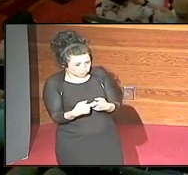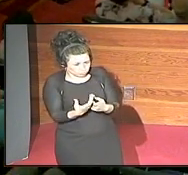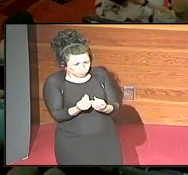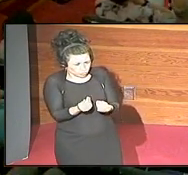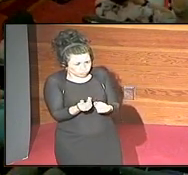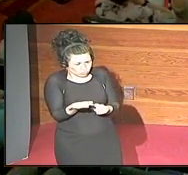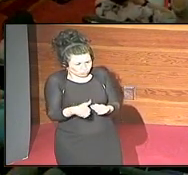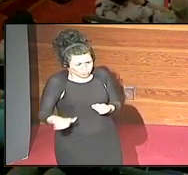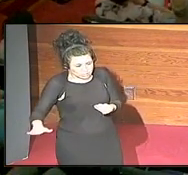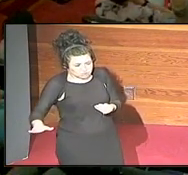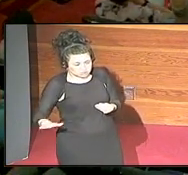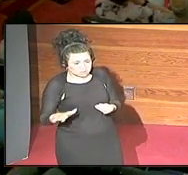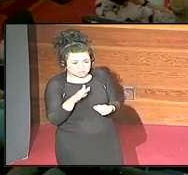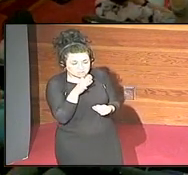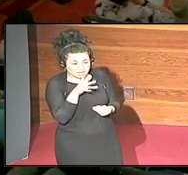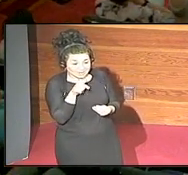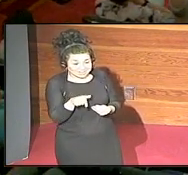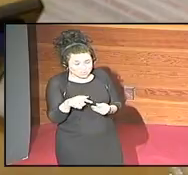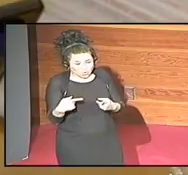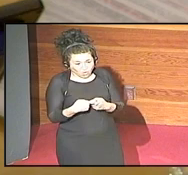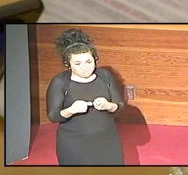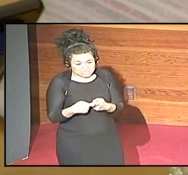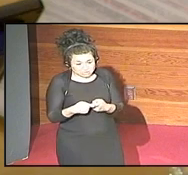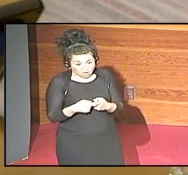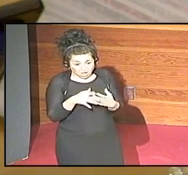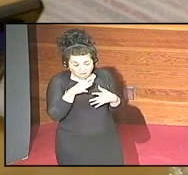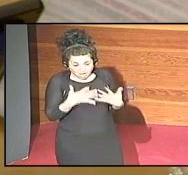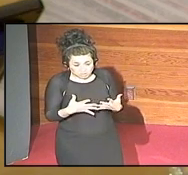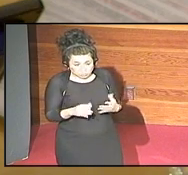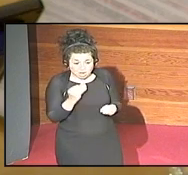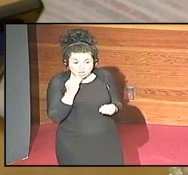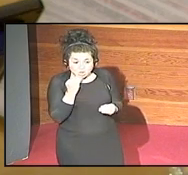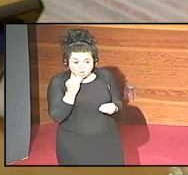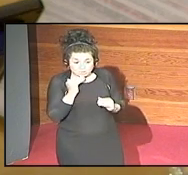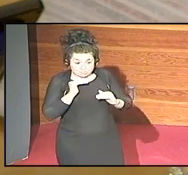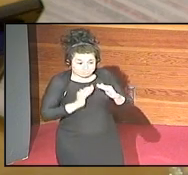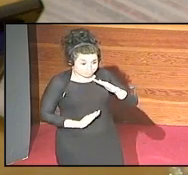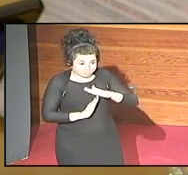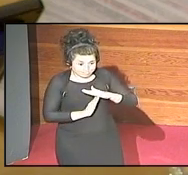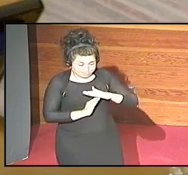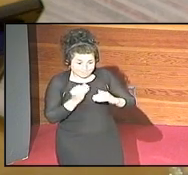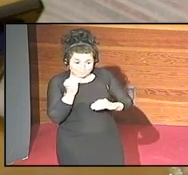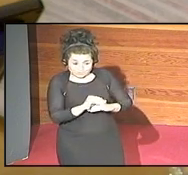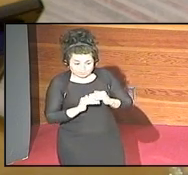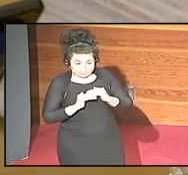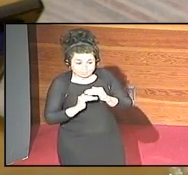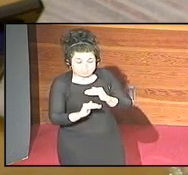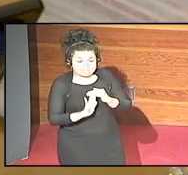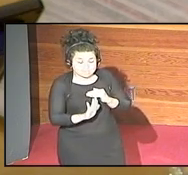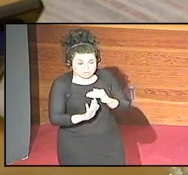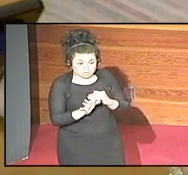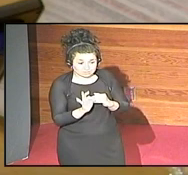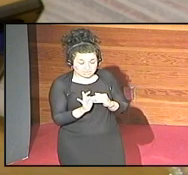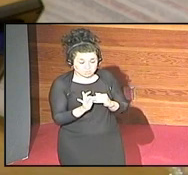muertos. Y ahora es uno de esos conflictos congelados, pero la cuestión es que los rusos, que en